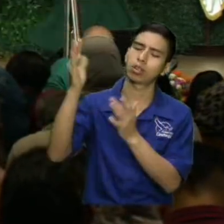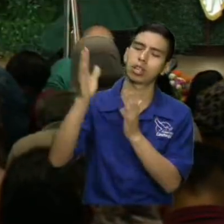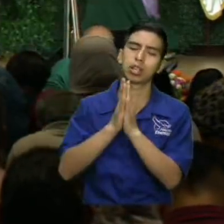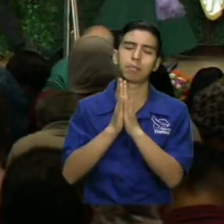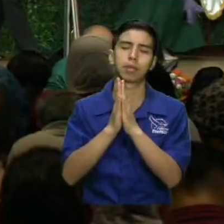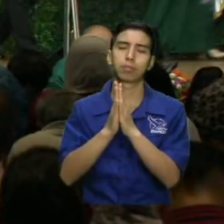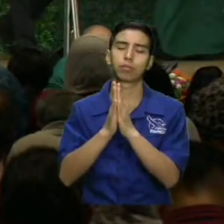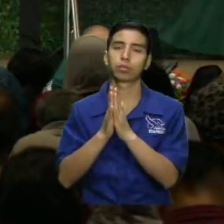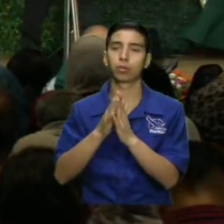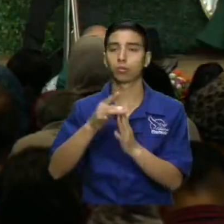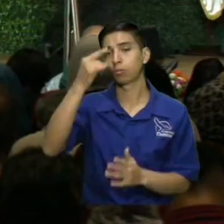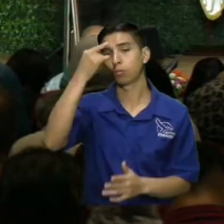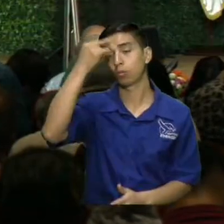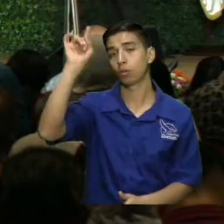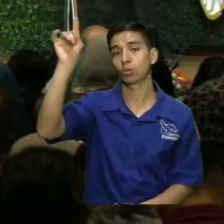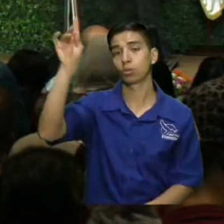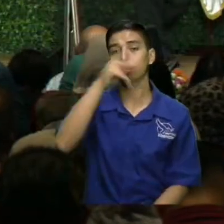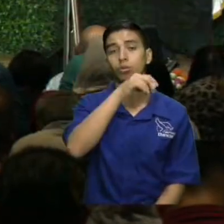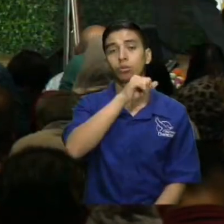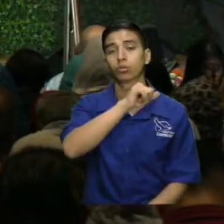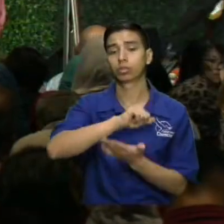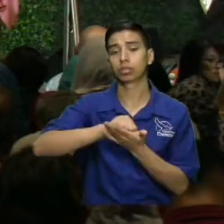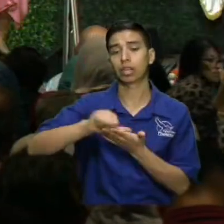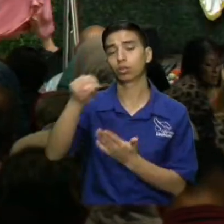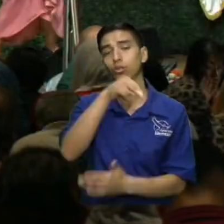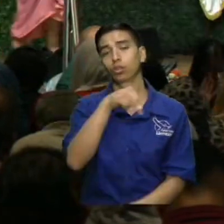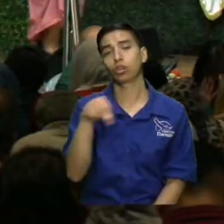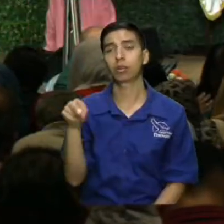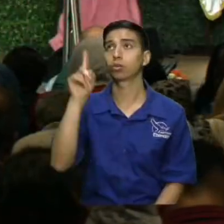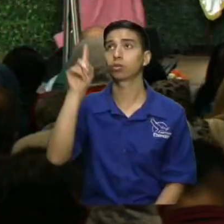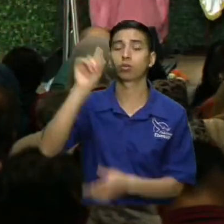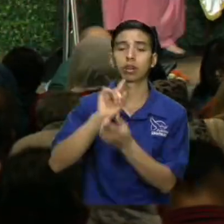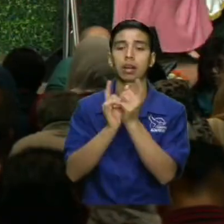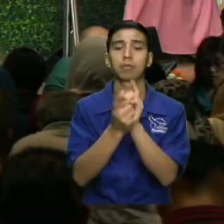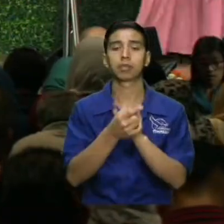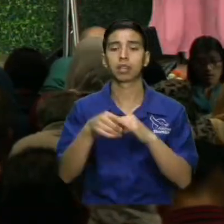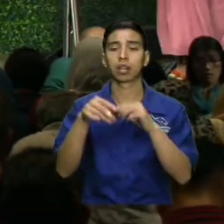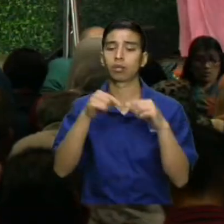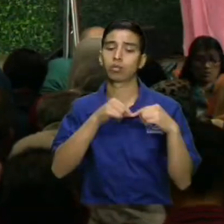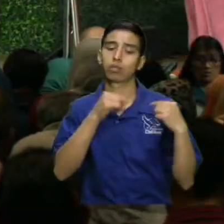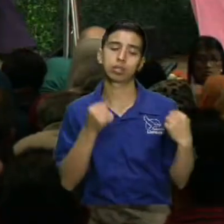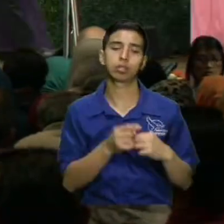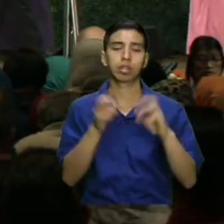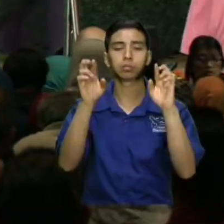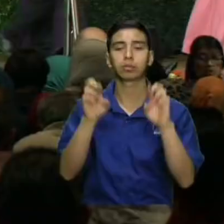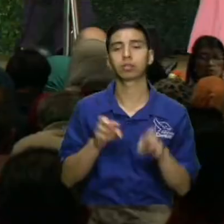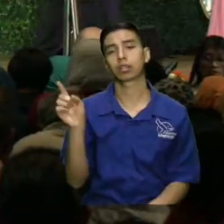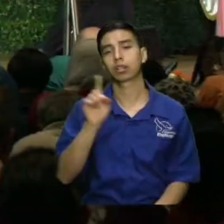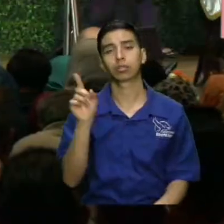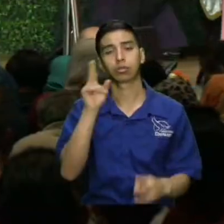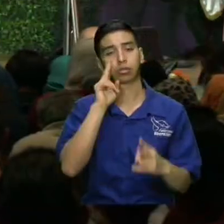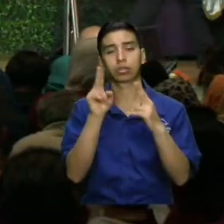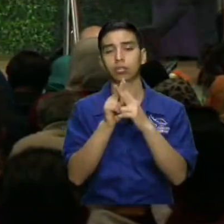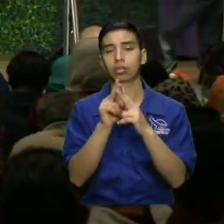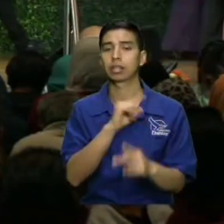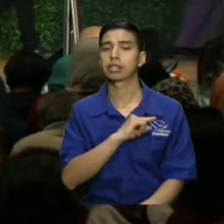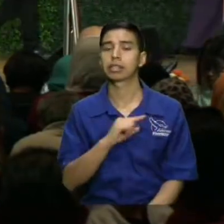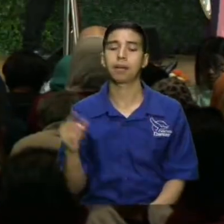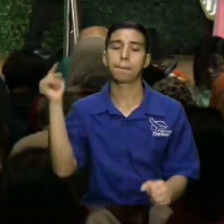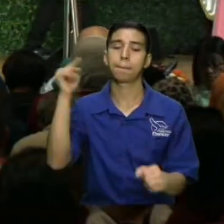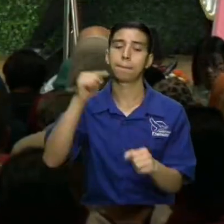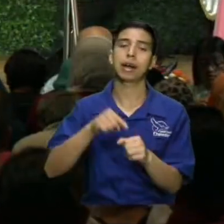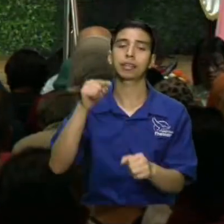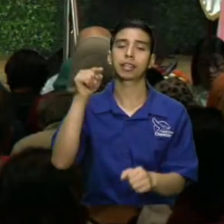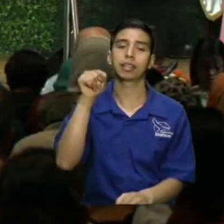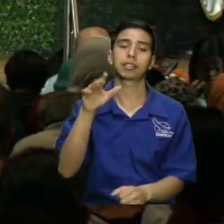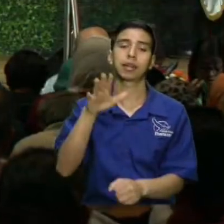que toques los corazones de los que no te conocen para que vengan a formar parte de este pacto. para que ellos también